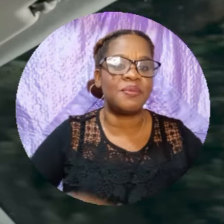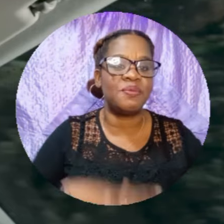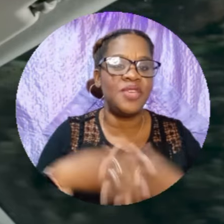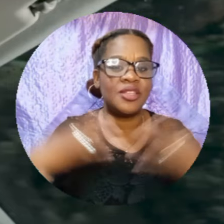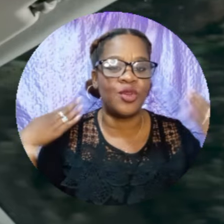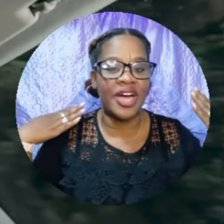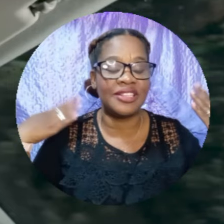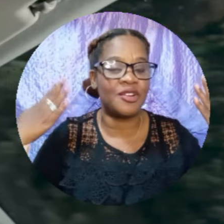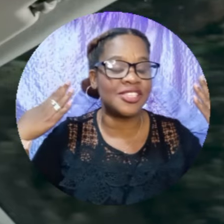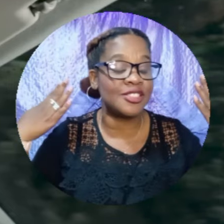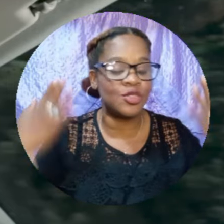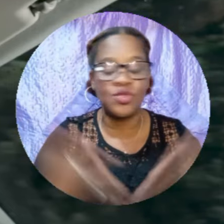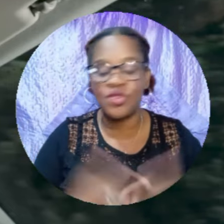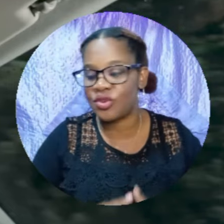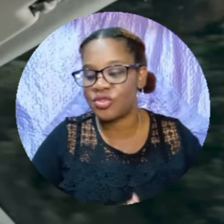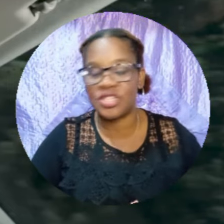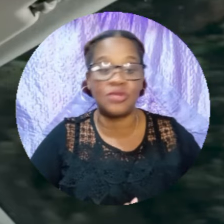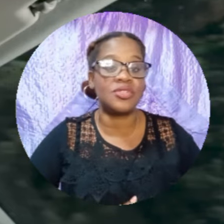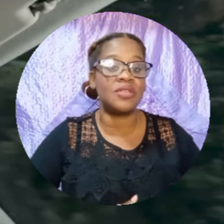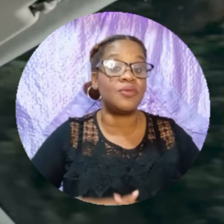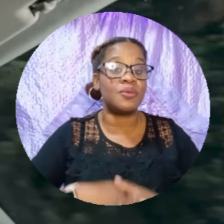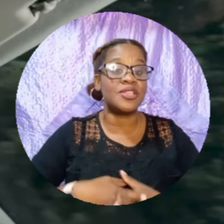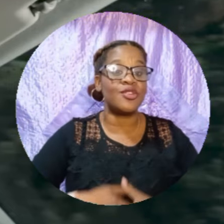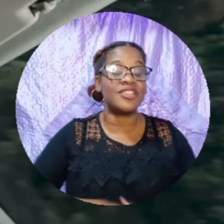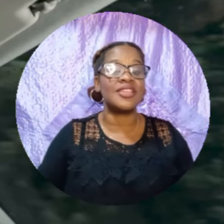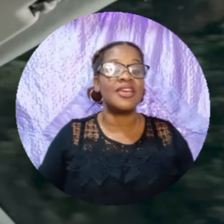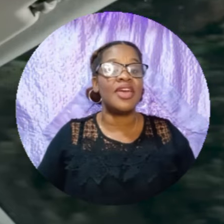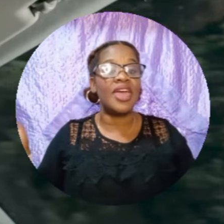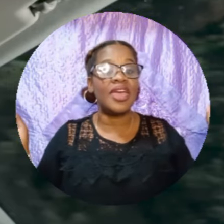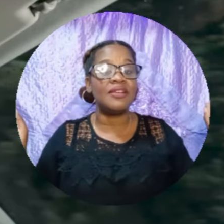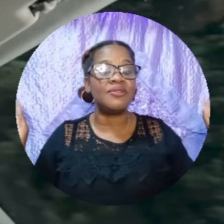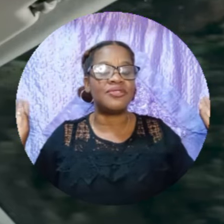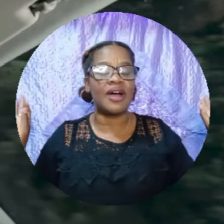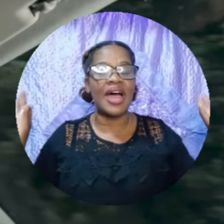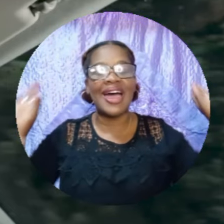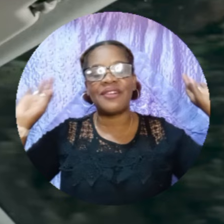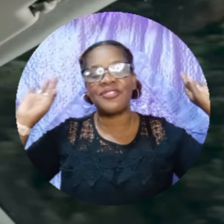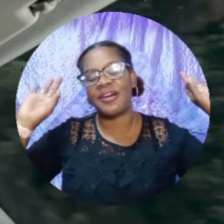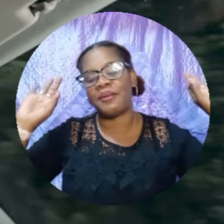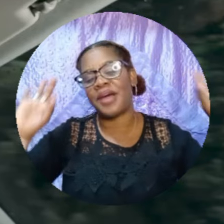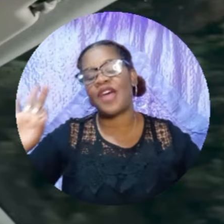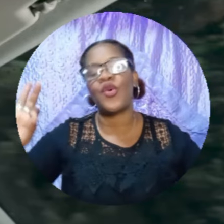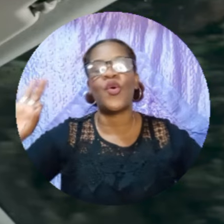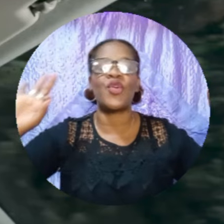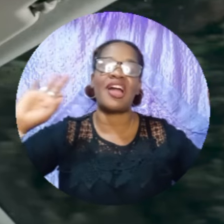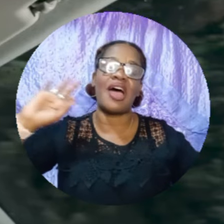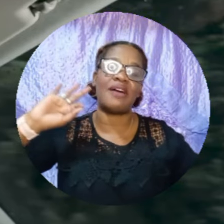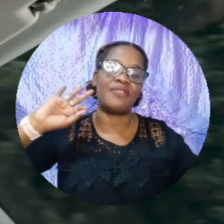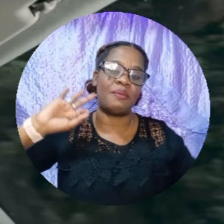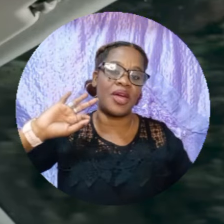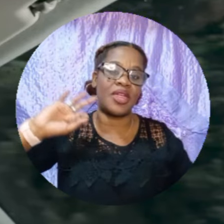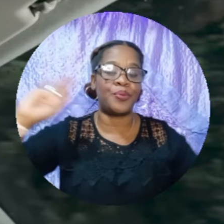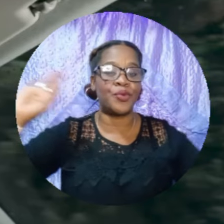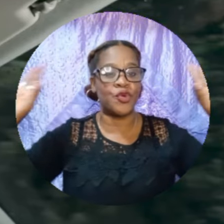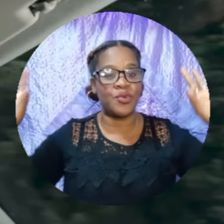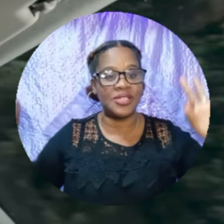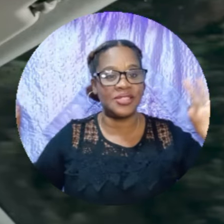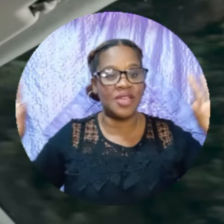estar viendo a través de sus ojos y sus informaciones el afamado o la